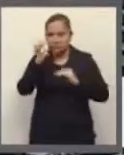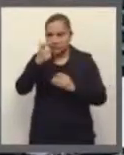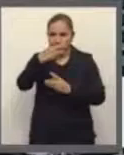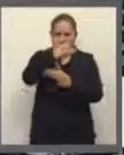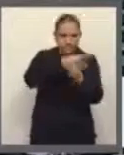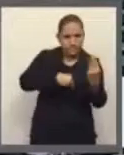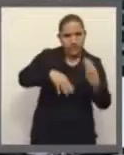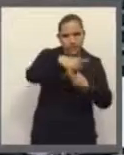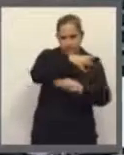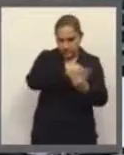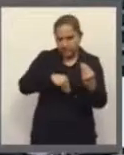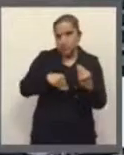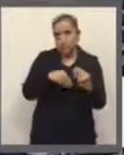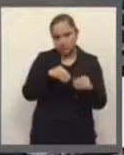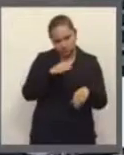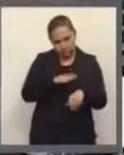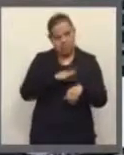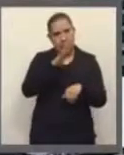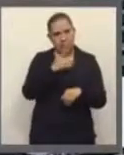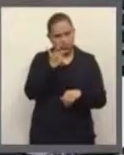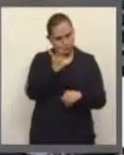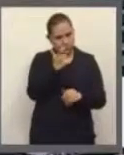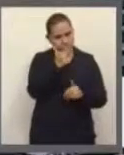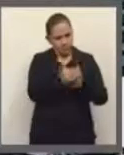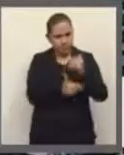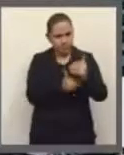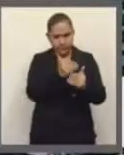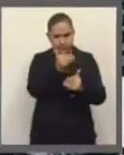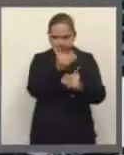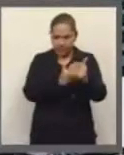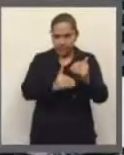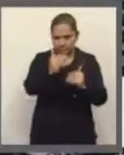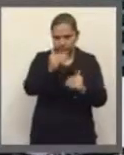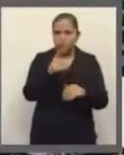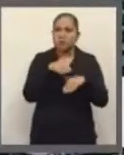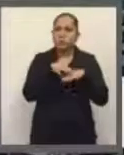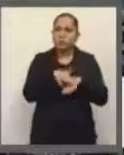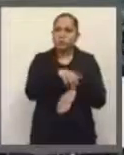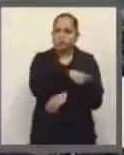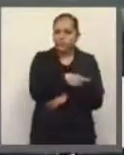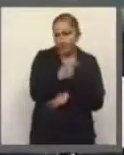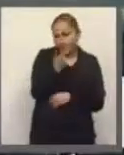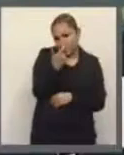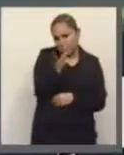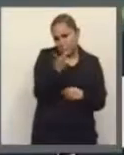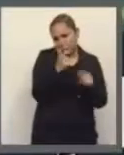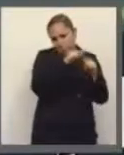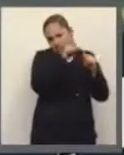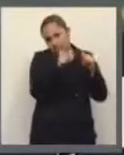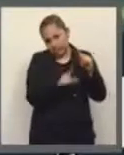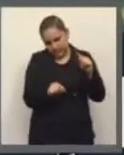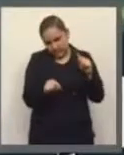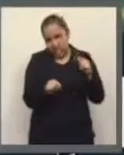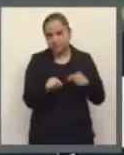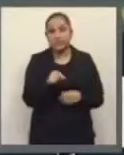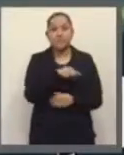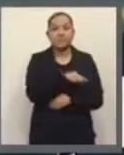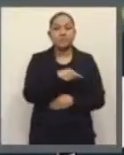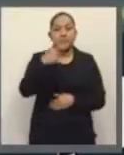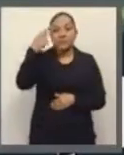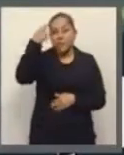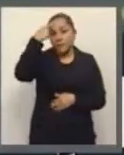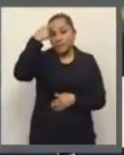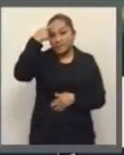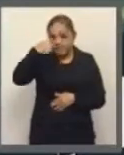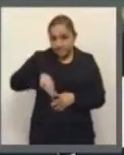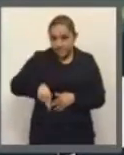y la competitividad de la economía nacional para fomentar el